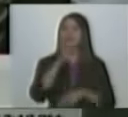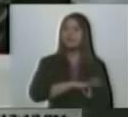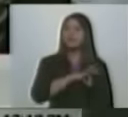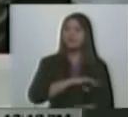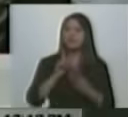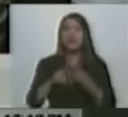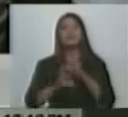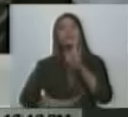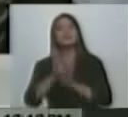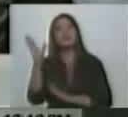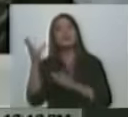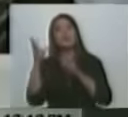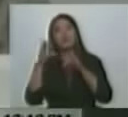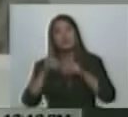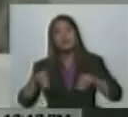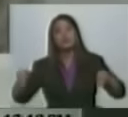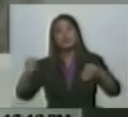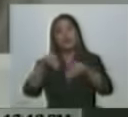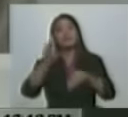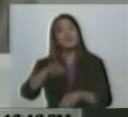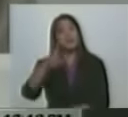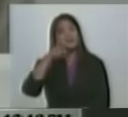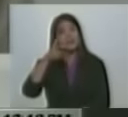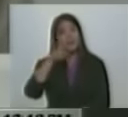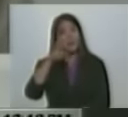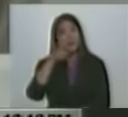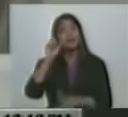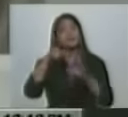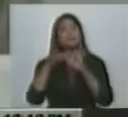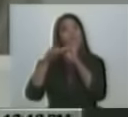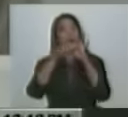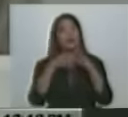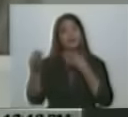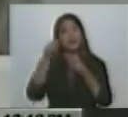para el Desarrollo Territorial, la de Seguridad y Soberanía Agroalimentaria, así como la de